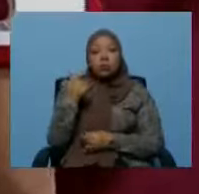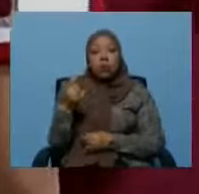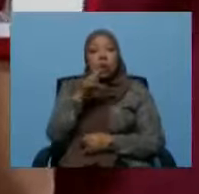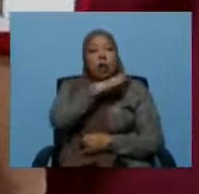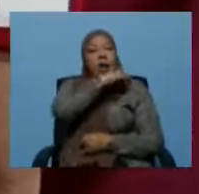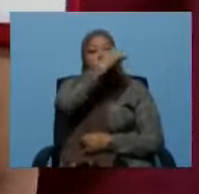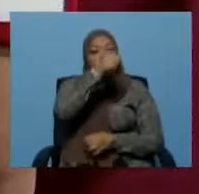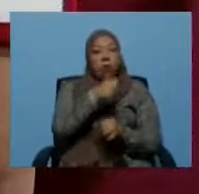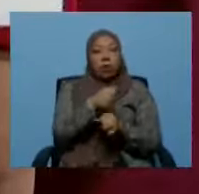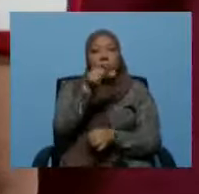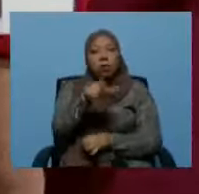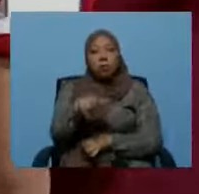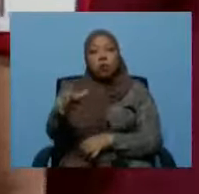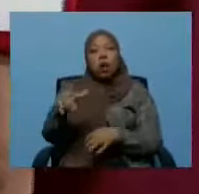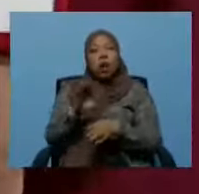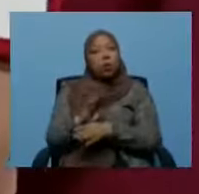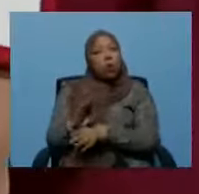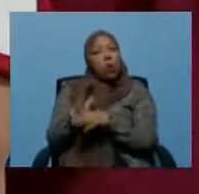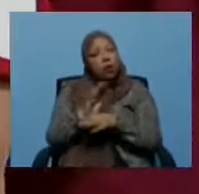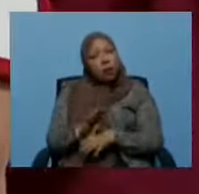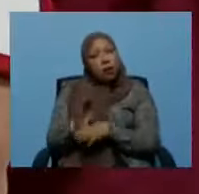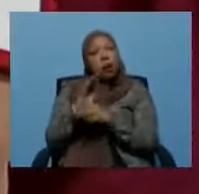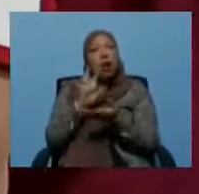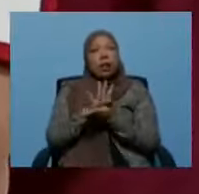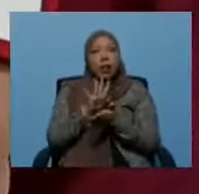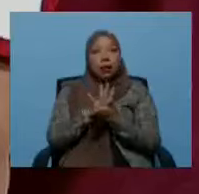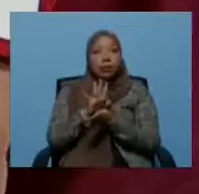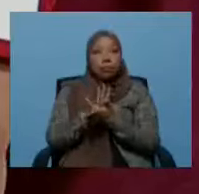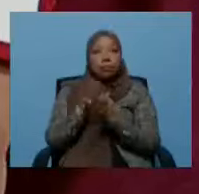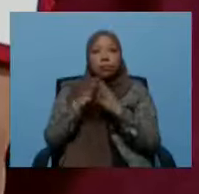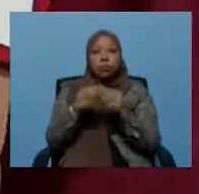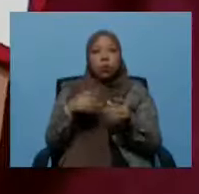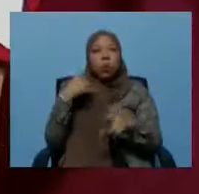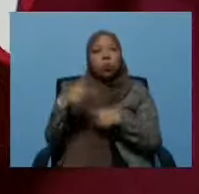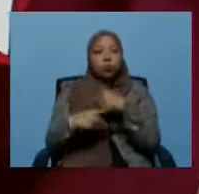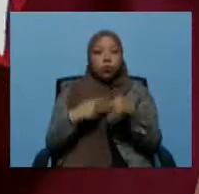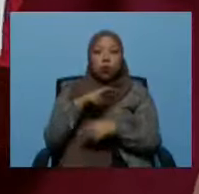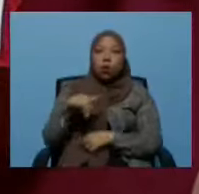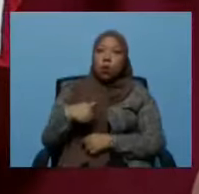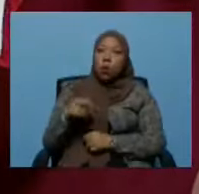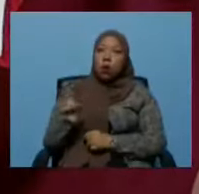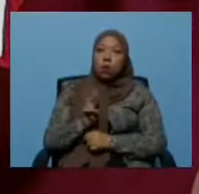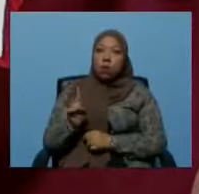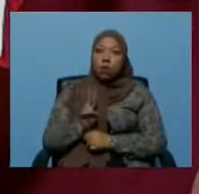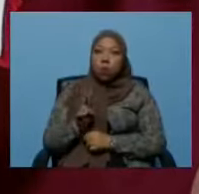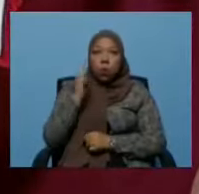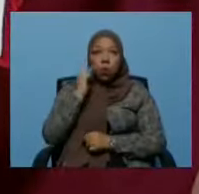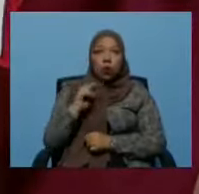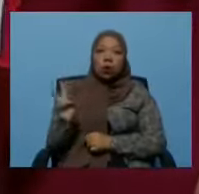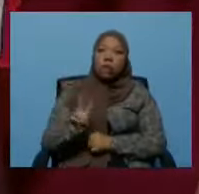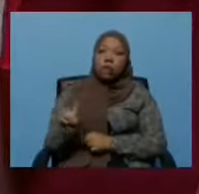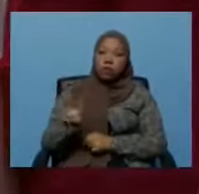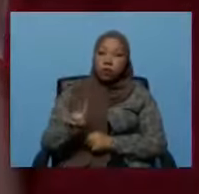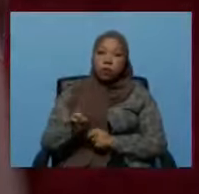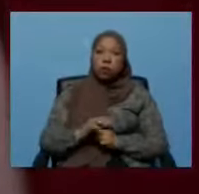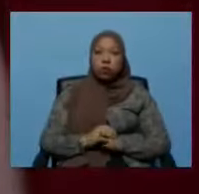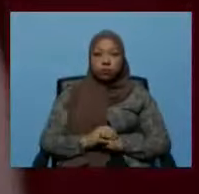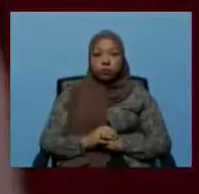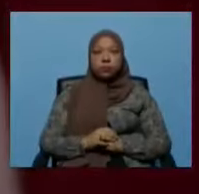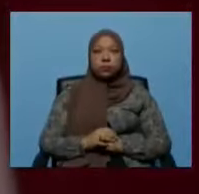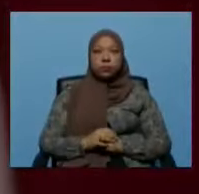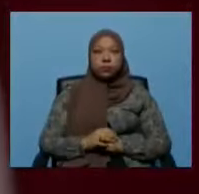jefe de Estado, para salvaguardar la tranquilidad y constitucionalidad de la República Bolivariana de